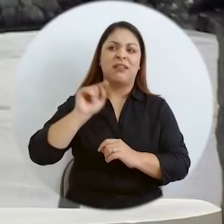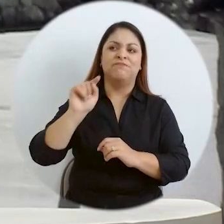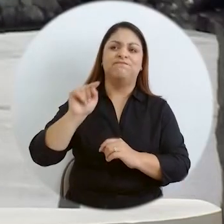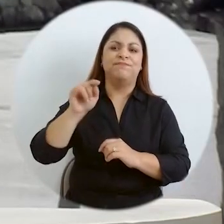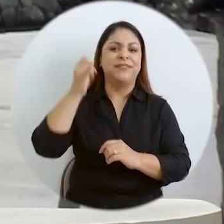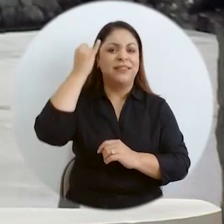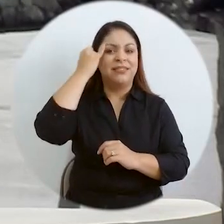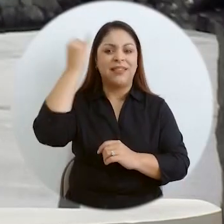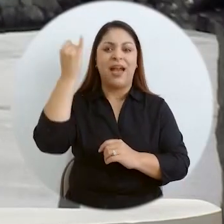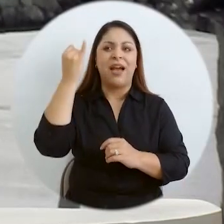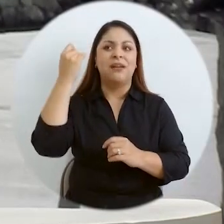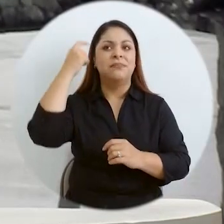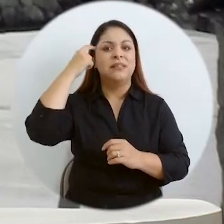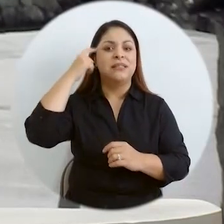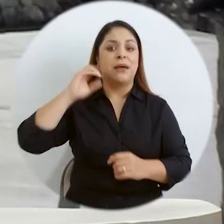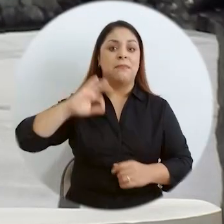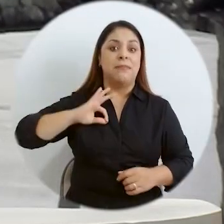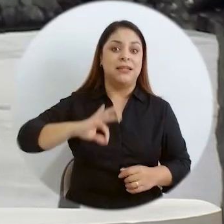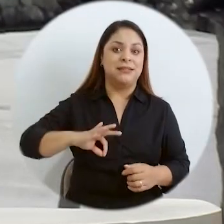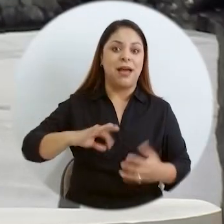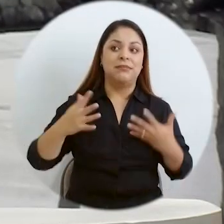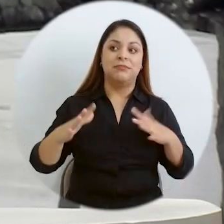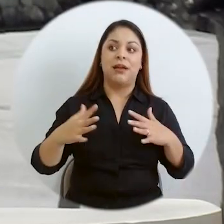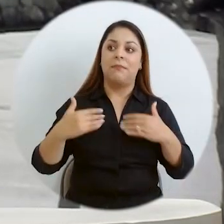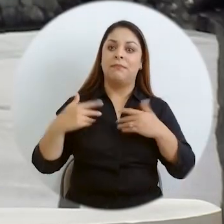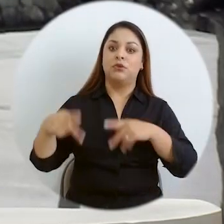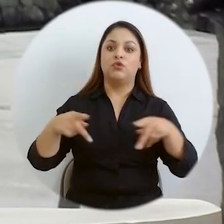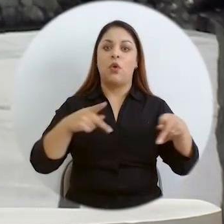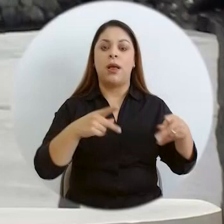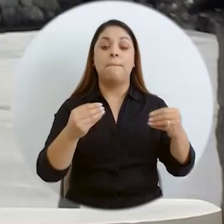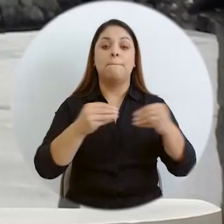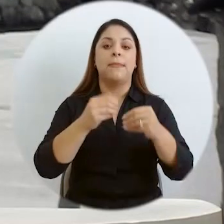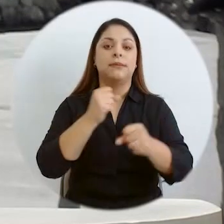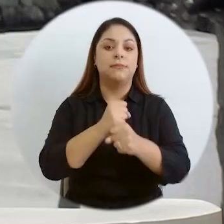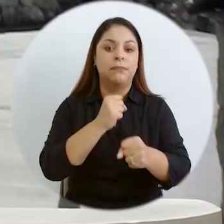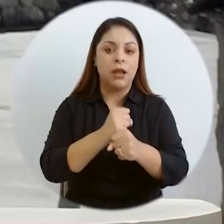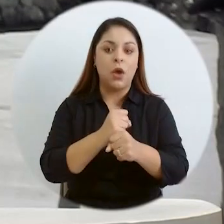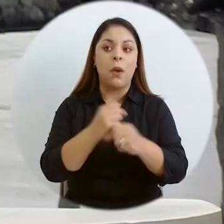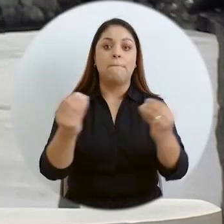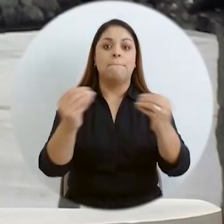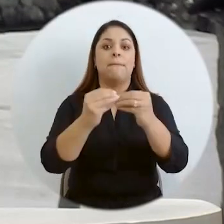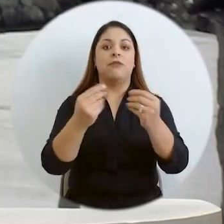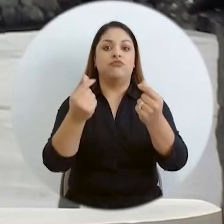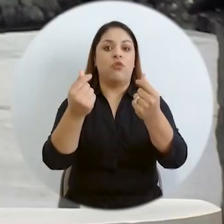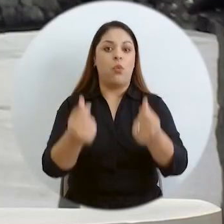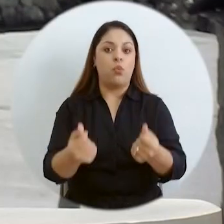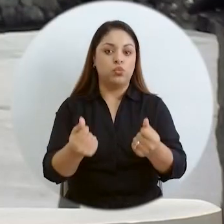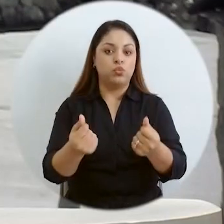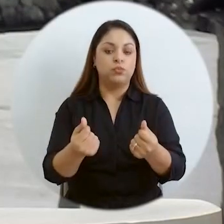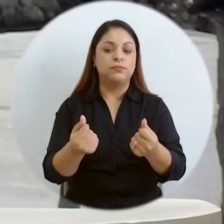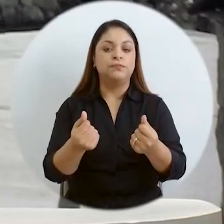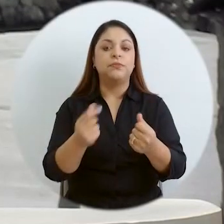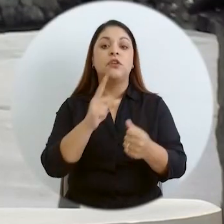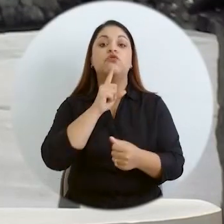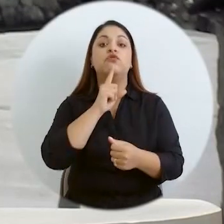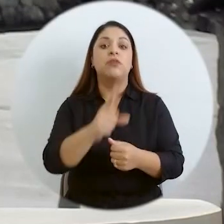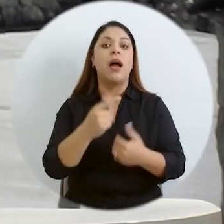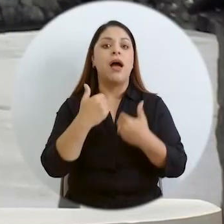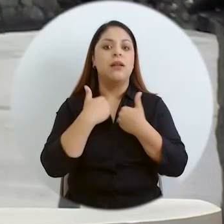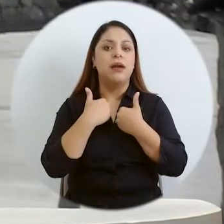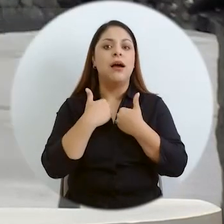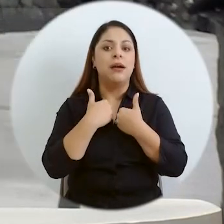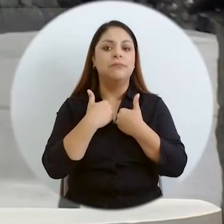bienestar para todas las personas, va a haber más empleos, más recursos y demás, lo cierto es que tenemos un grueso